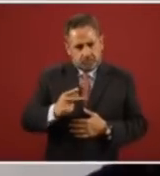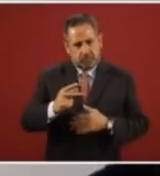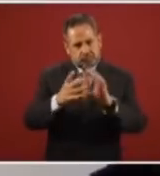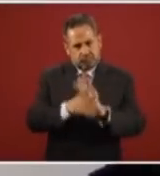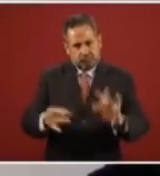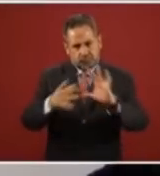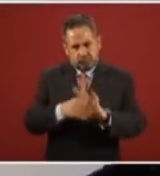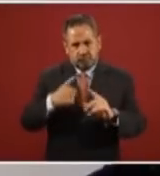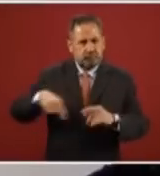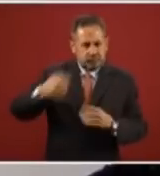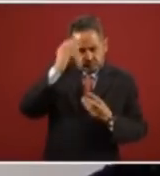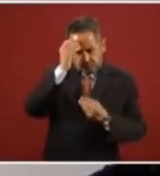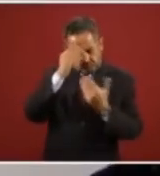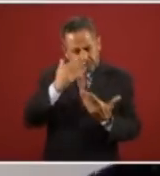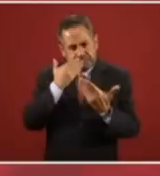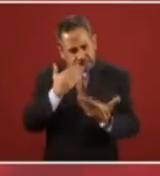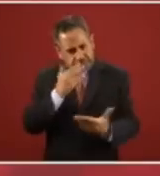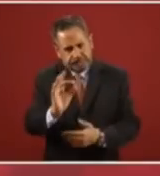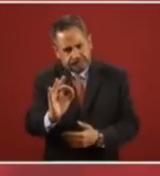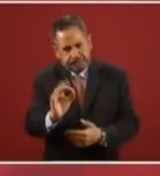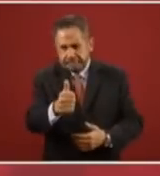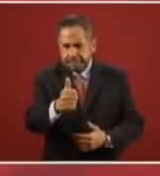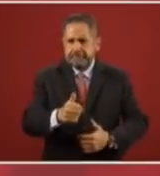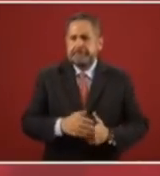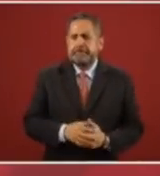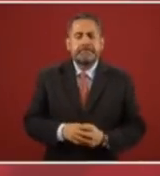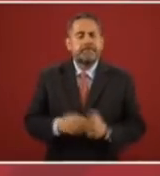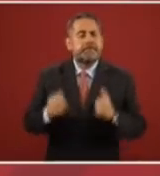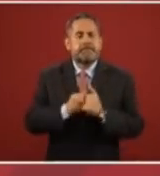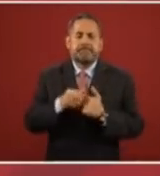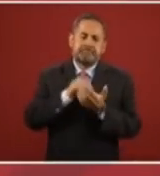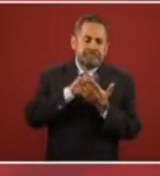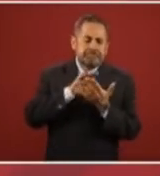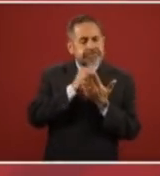toda una reflexión con datos,